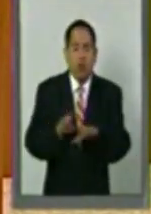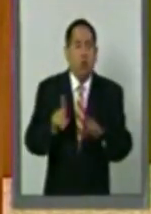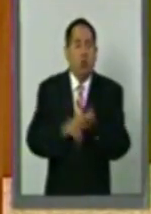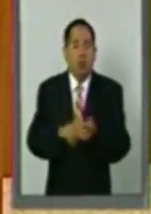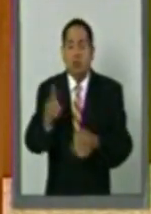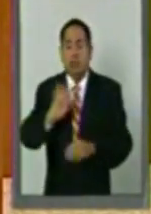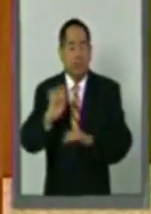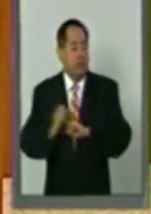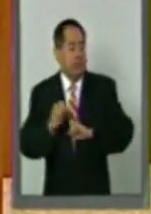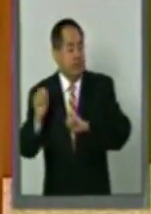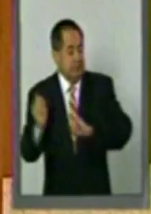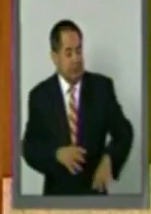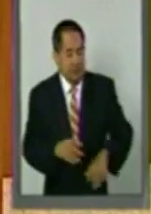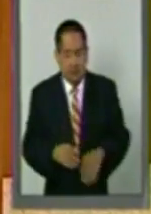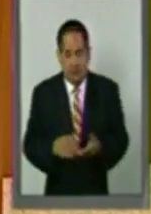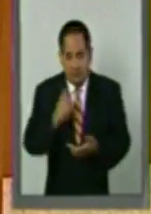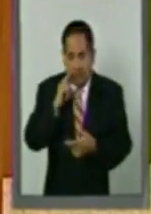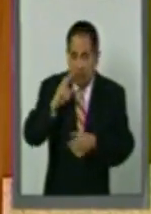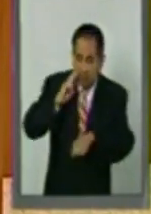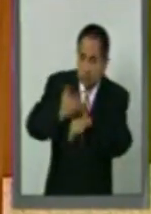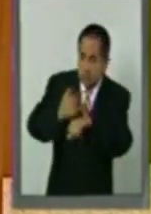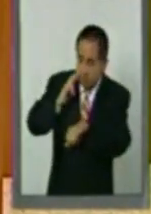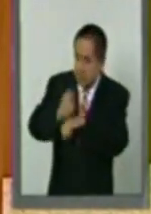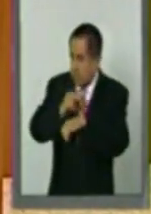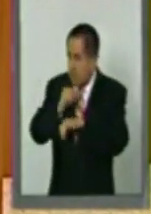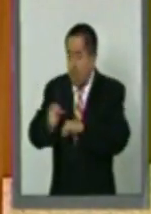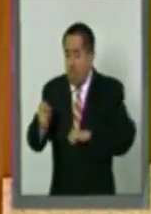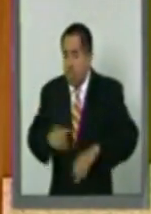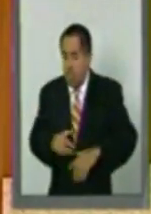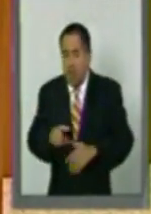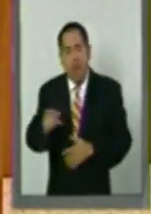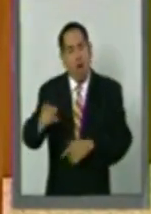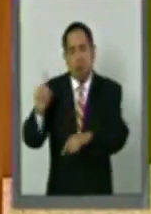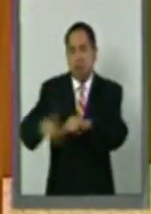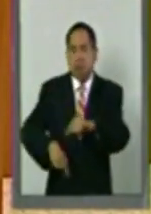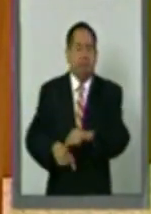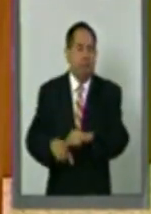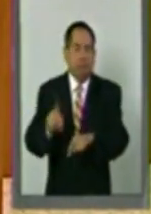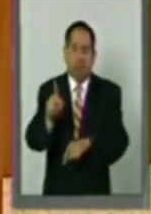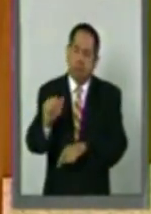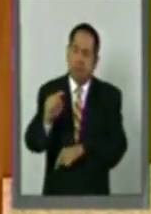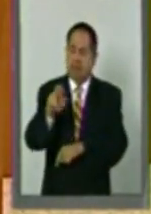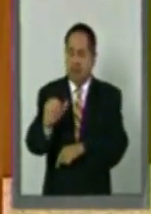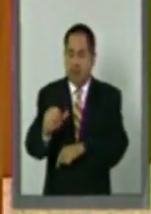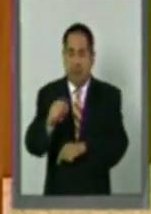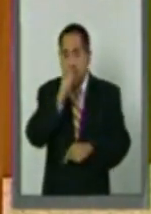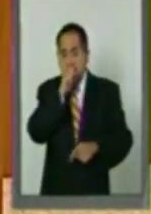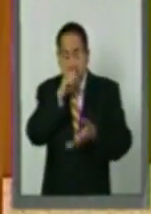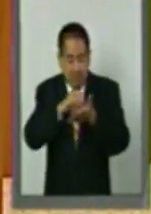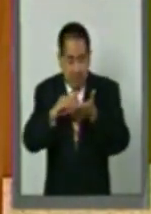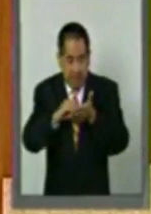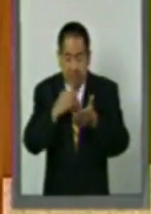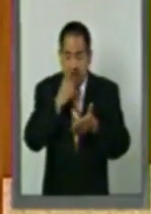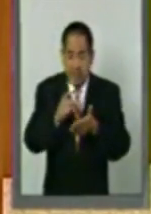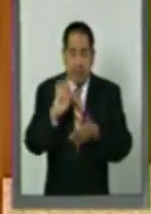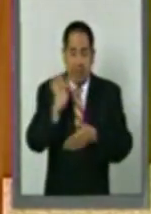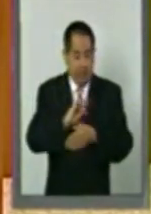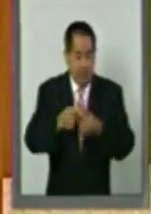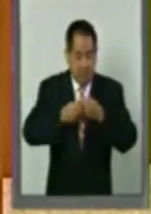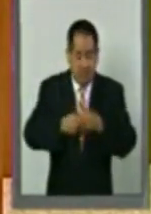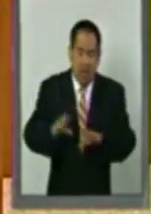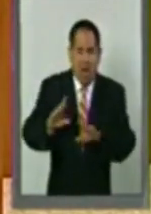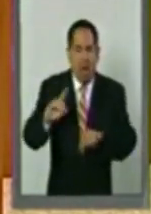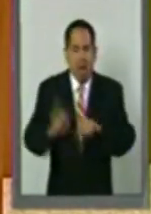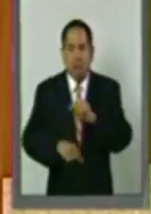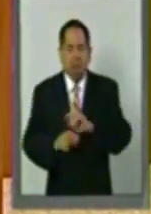el abandono de los deberes de los padres para con los hijos. La fracción cuarta se limita a referir que dicha pérdida procede